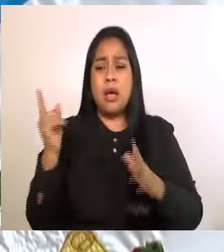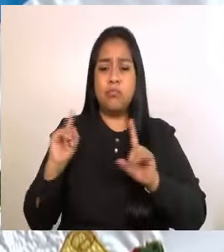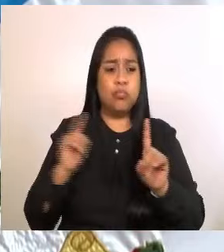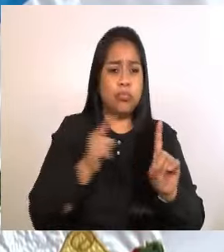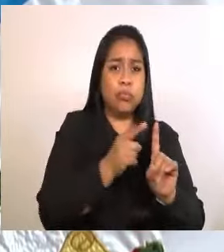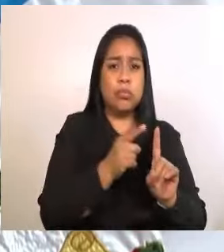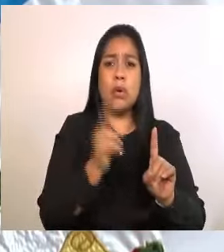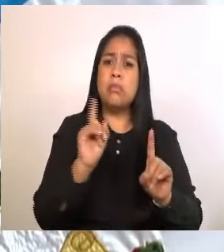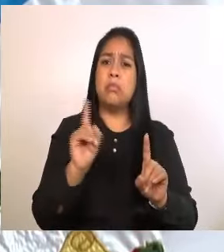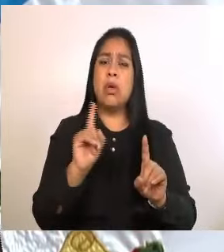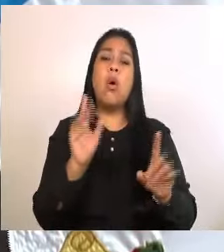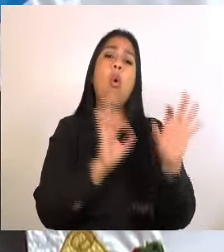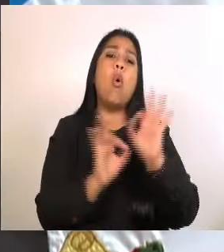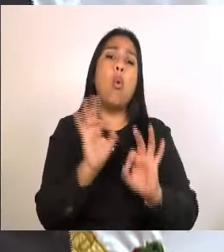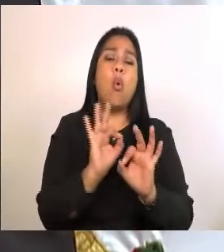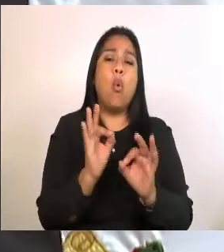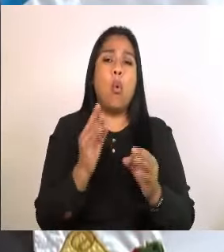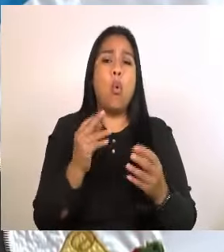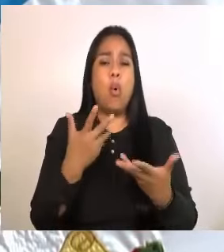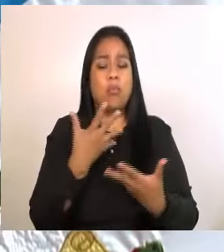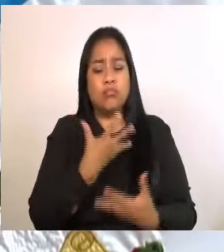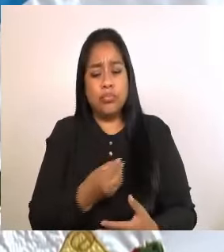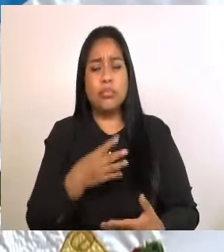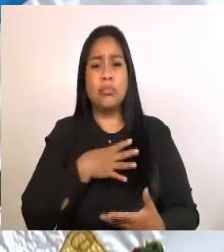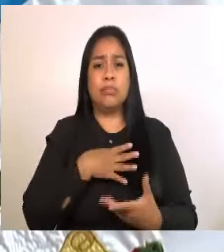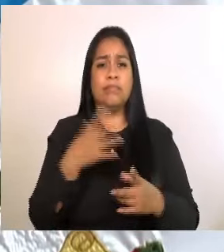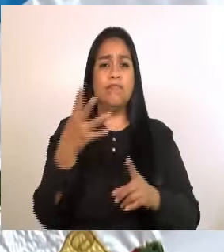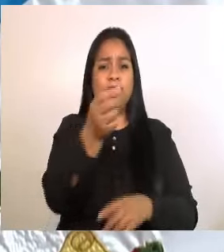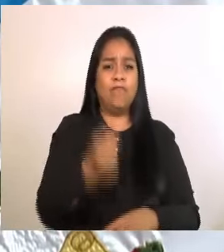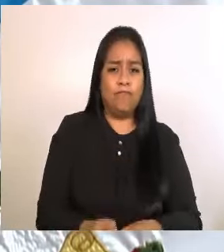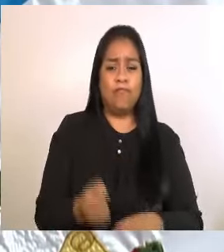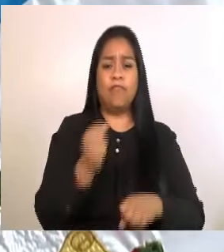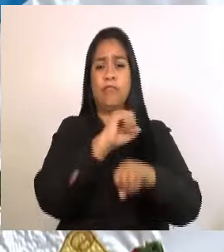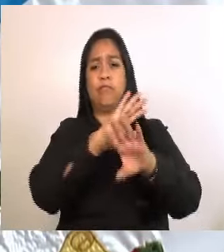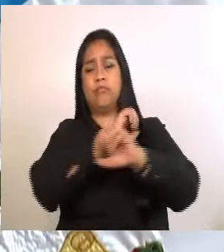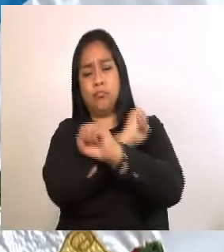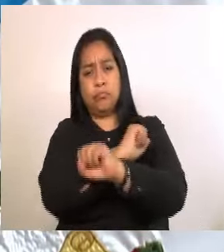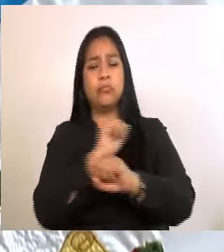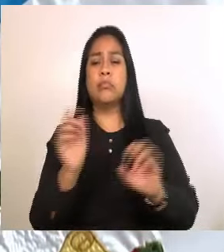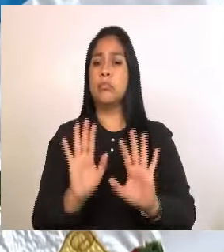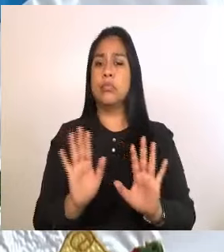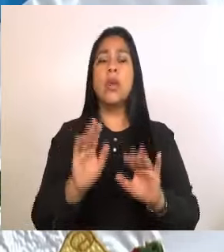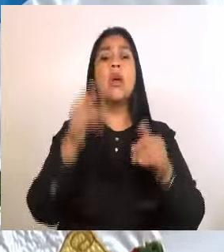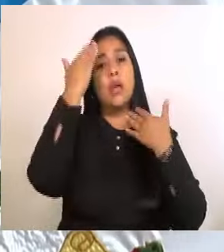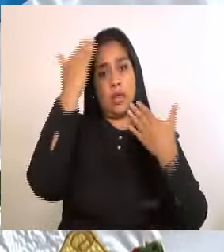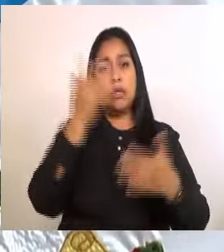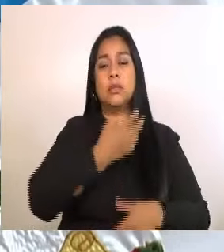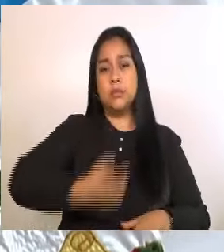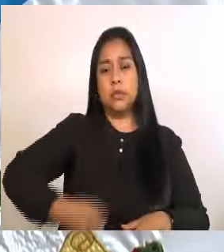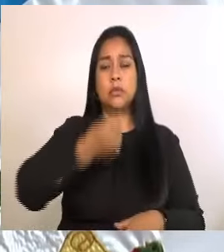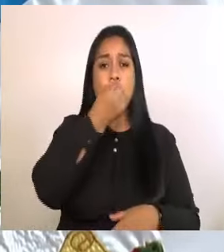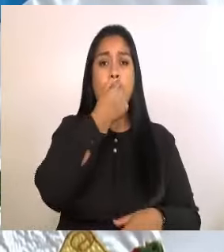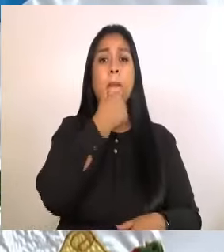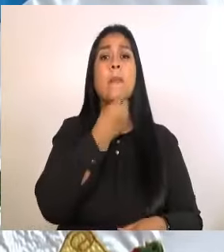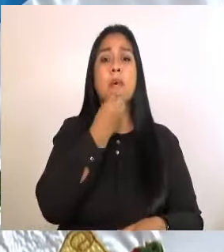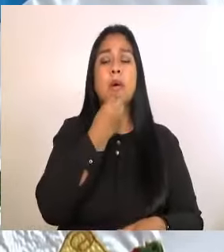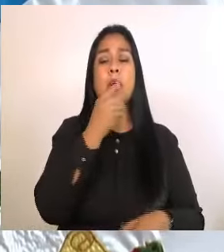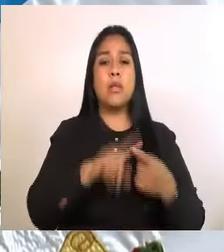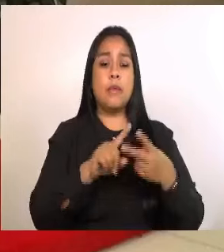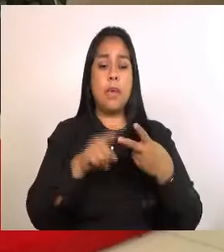a sufrir represalias. Y de nuevo quiero decir gracias al gobierno del presidente Revlo, al canciller,